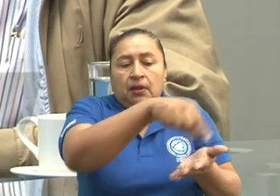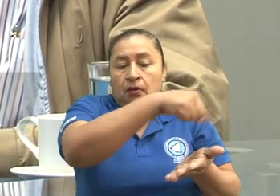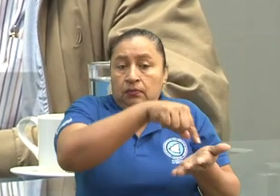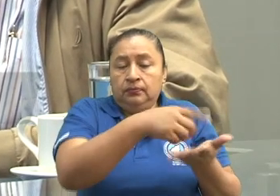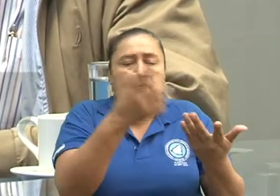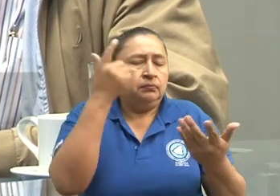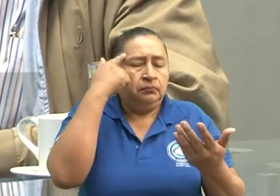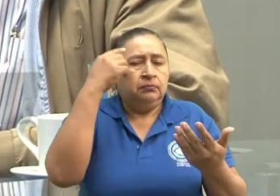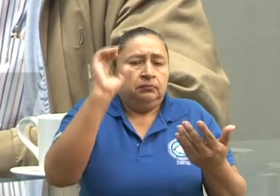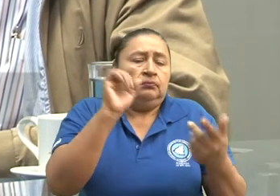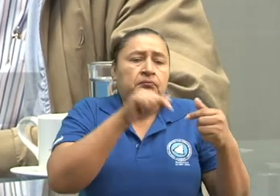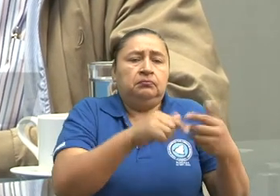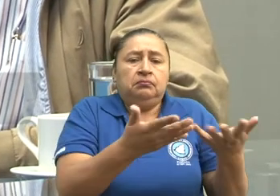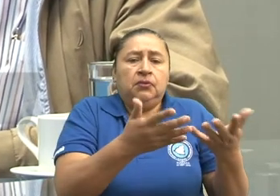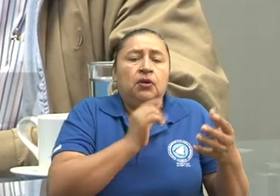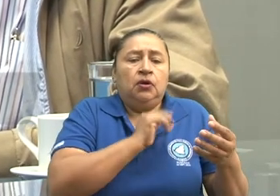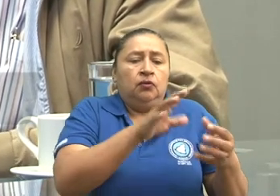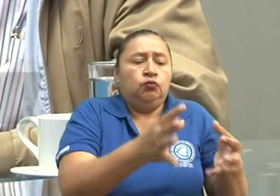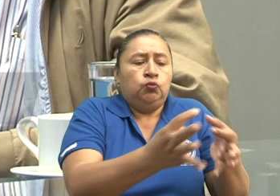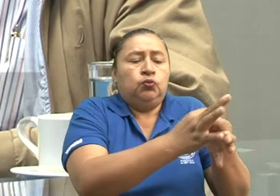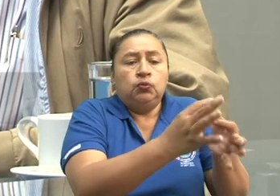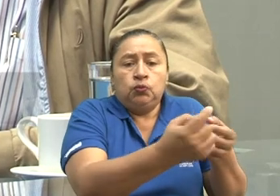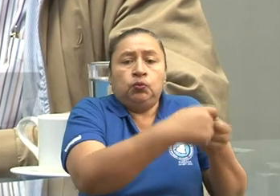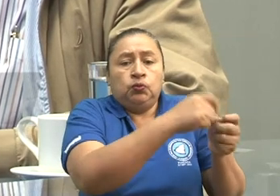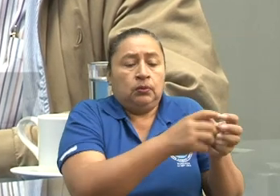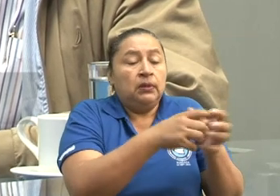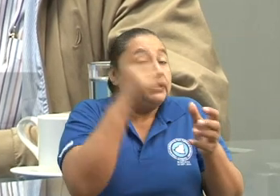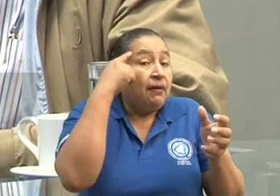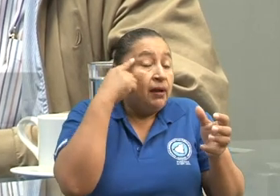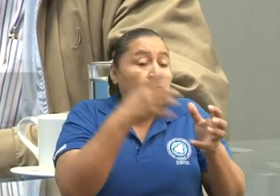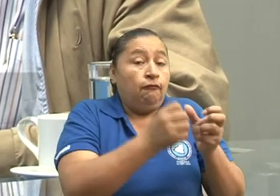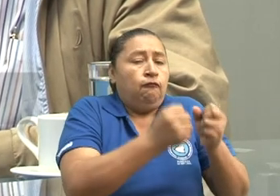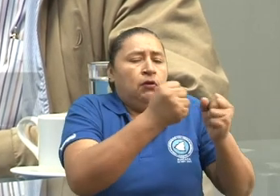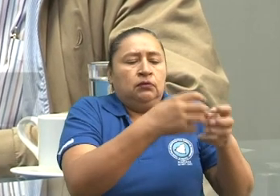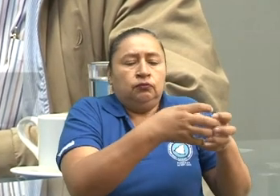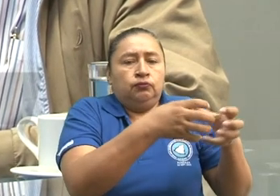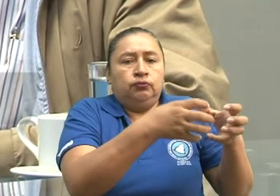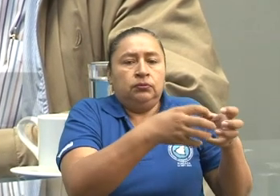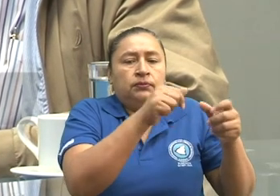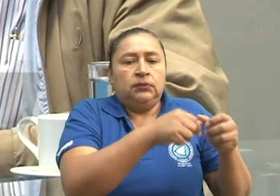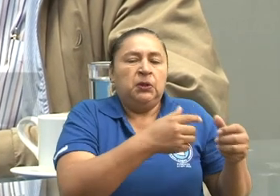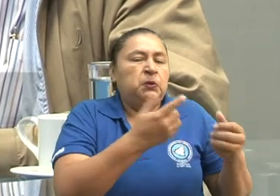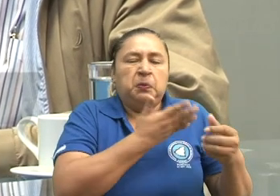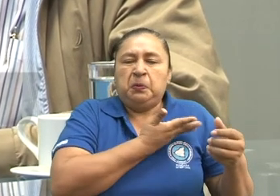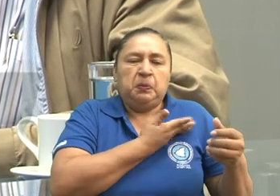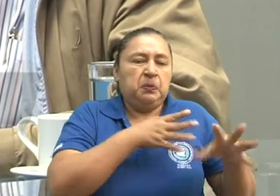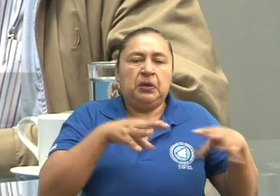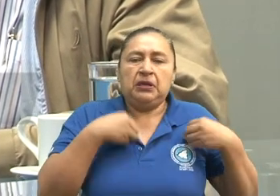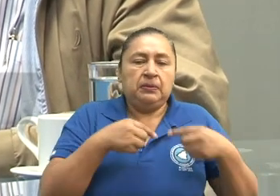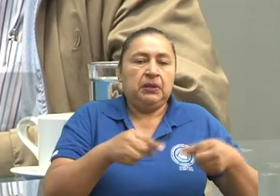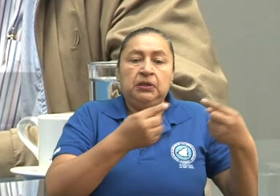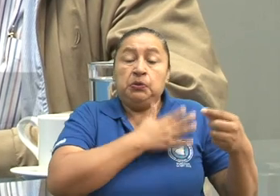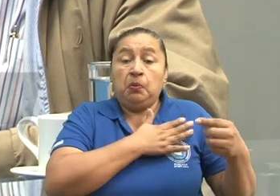que con sumar fuerzas, ¿verdad?, y con el sentimiento antisomocista, iban a